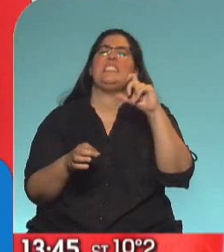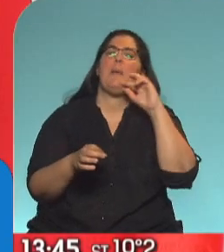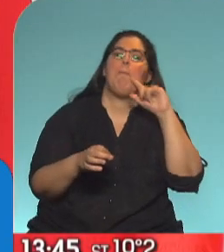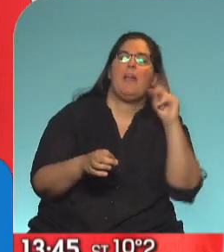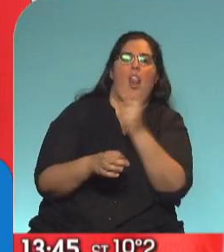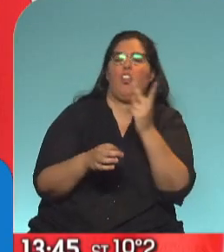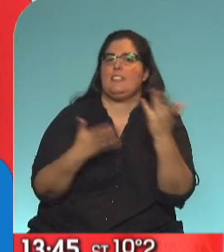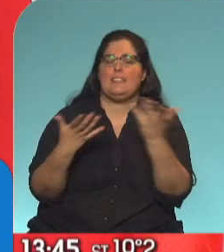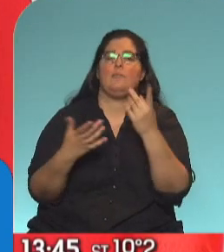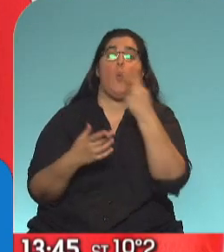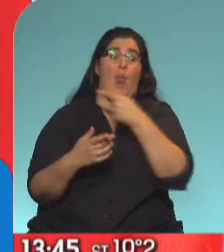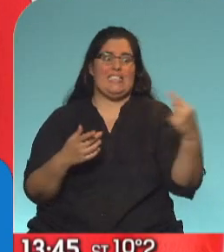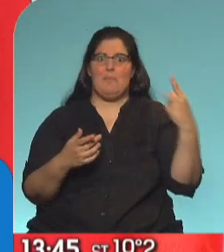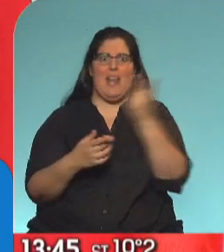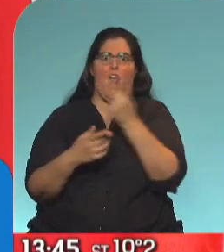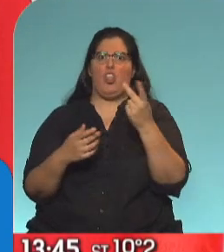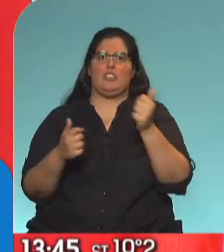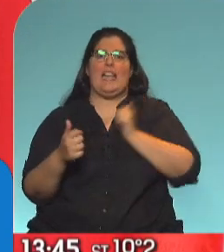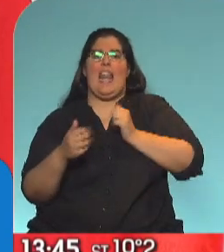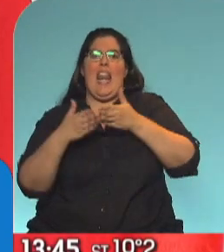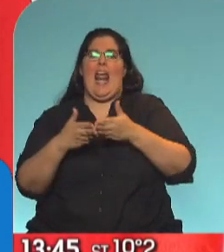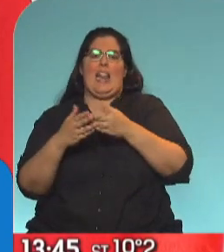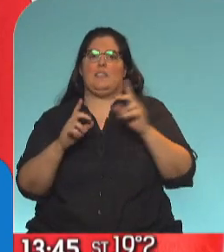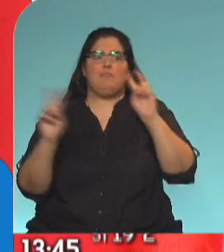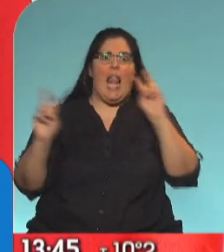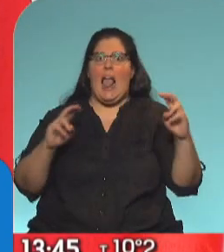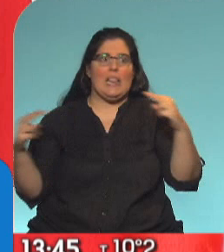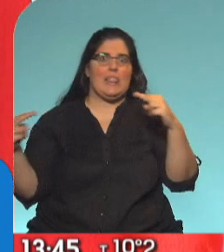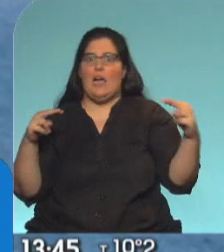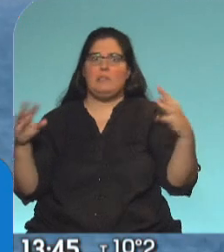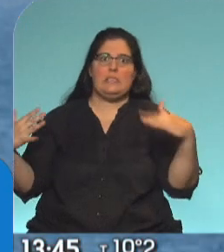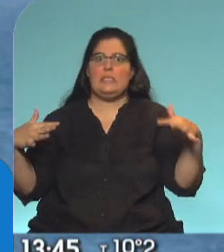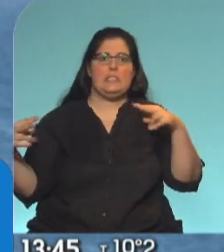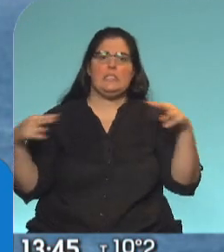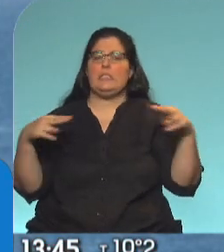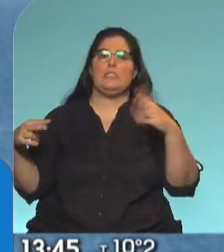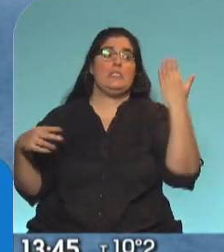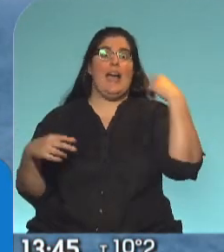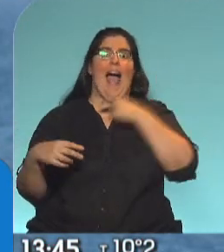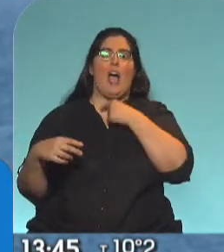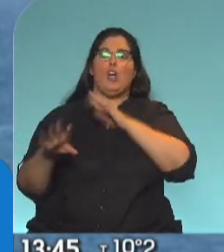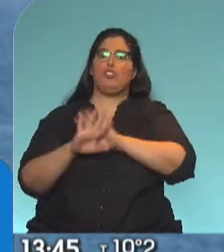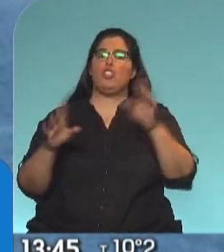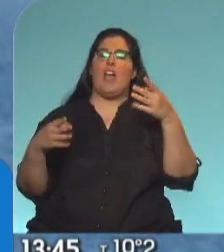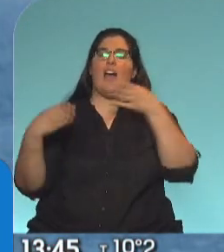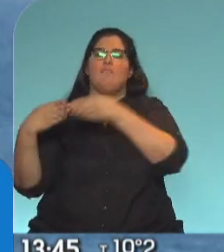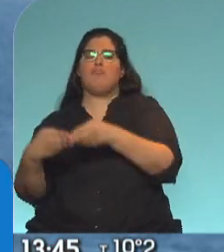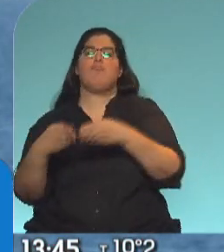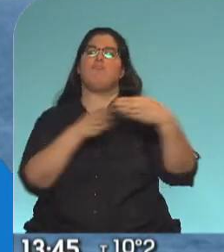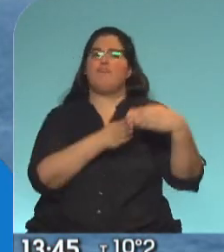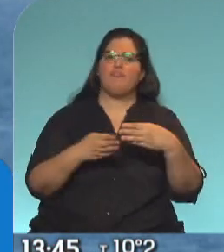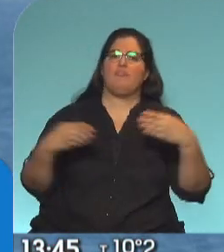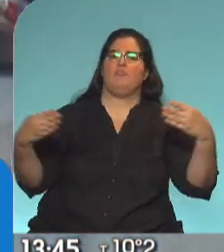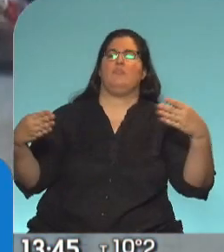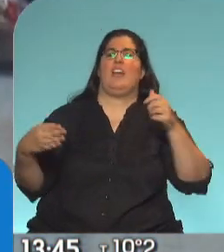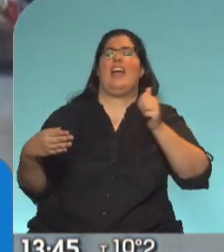las que las fuerzas navales de ambos países estuvieron en alerta máxima, en agosto se produjo un choque entre una fragata turca y un barco de